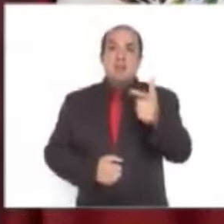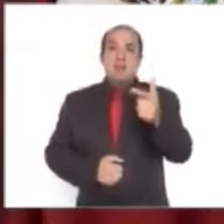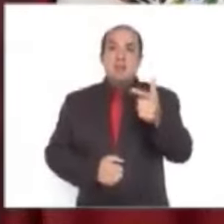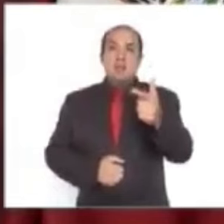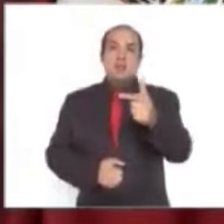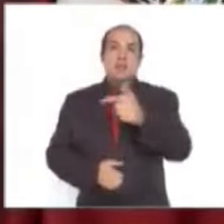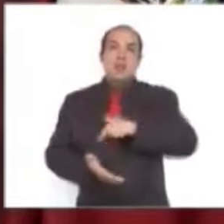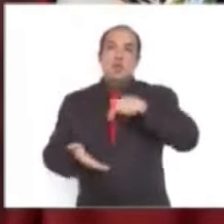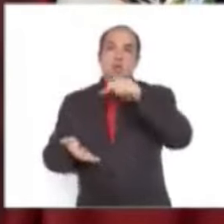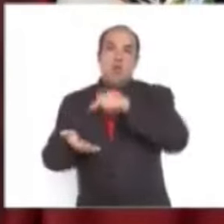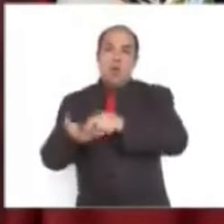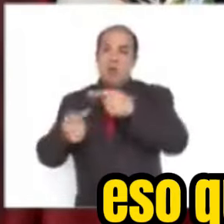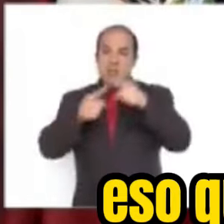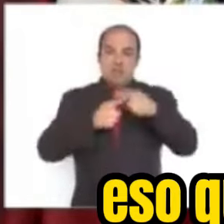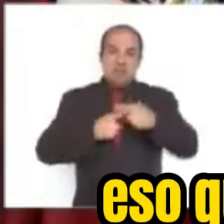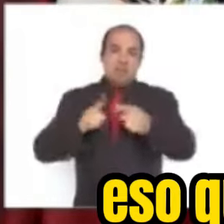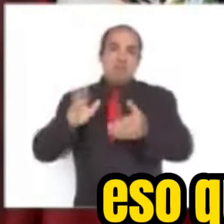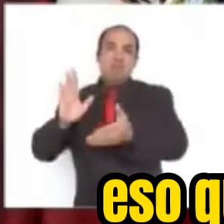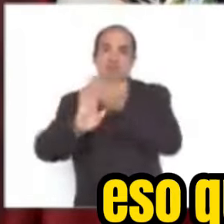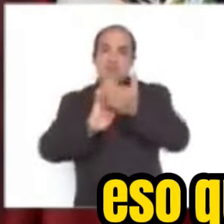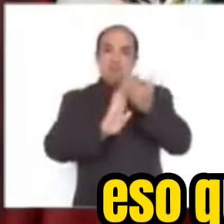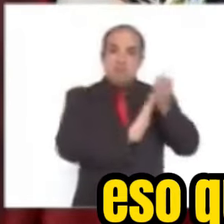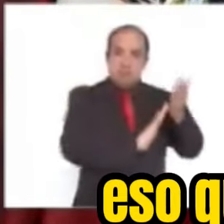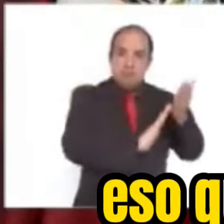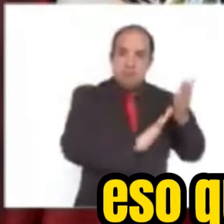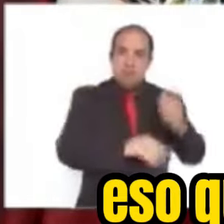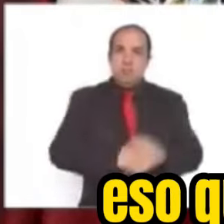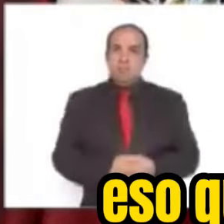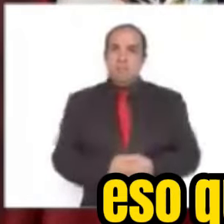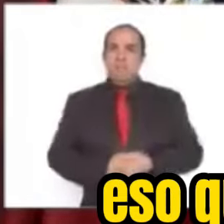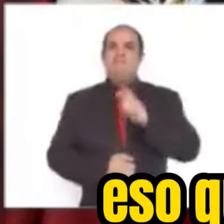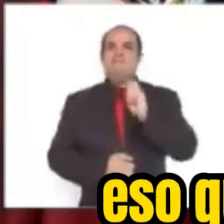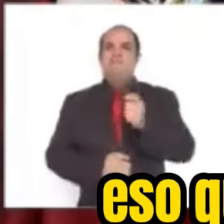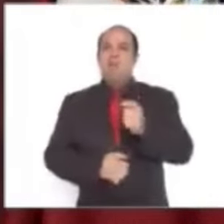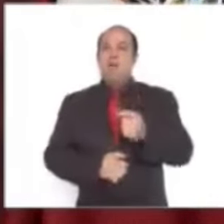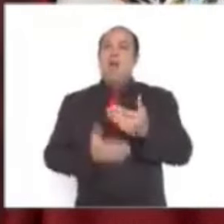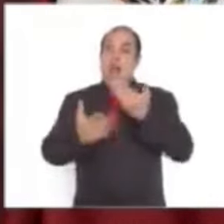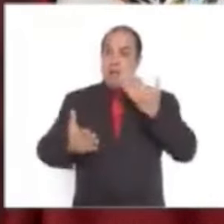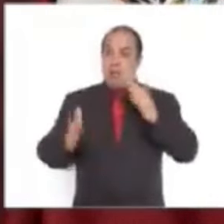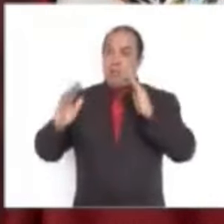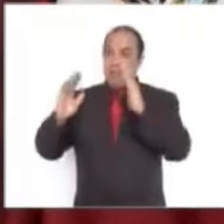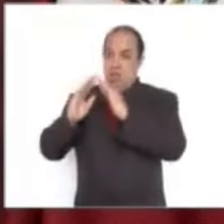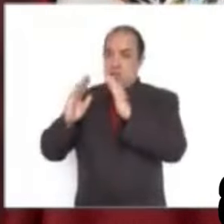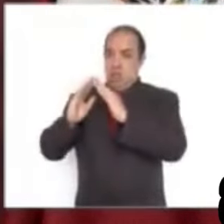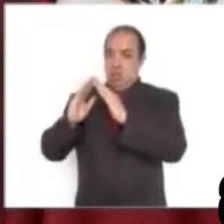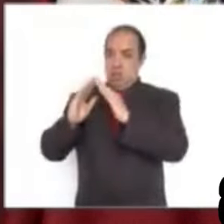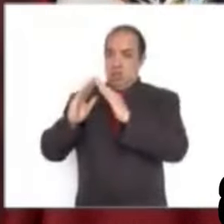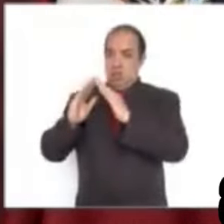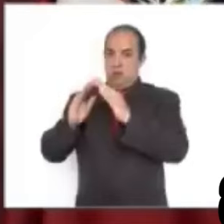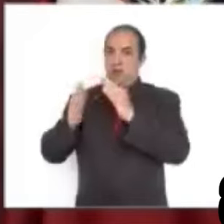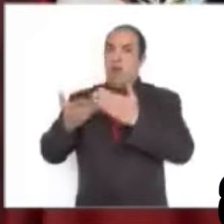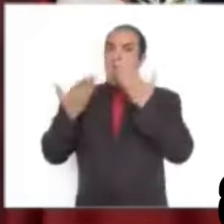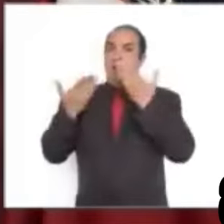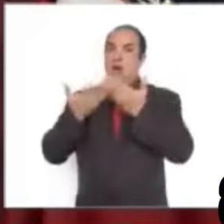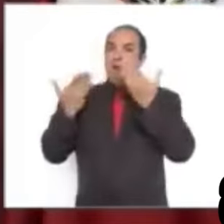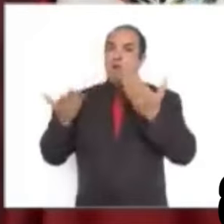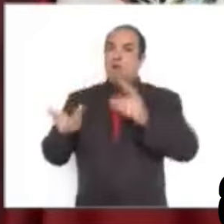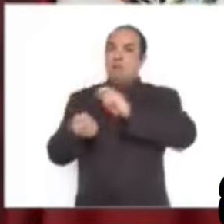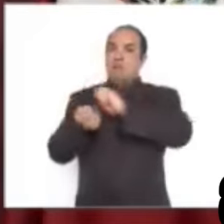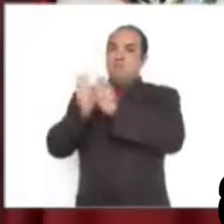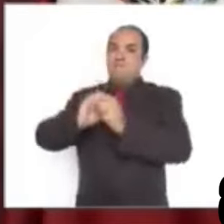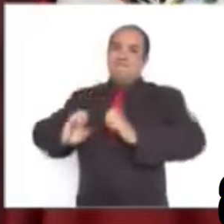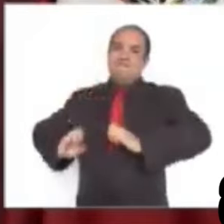77 obras. Eso quiere decir que donde había una casa, ahora